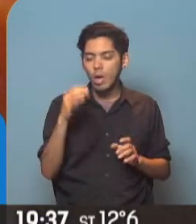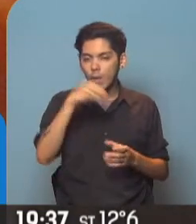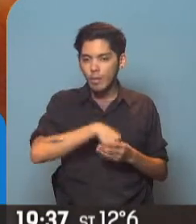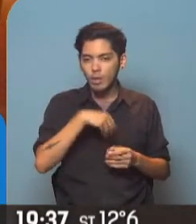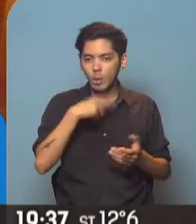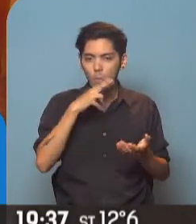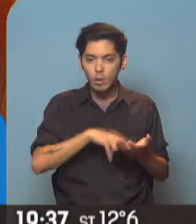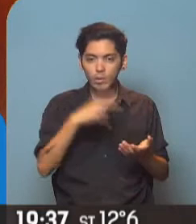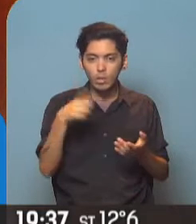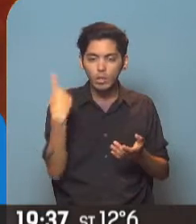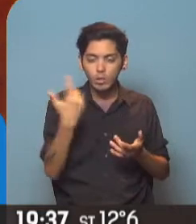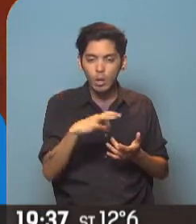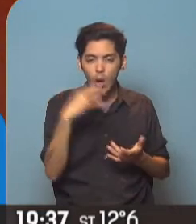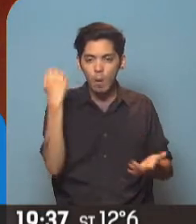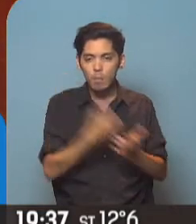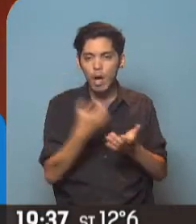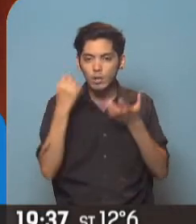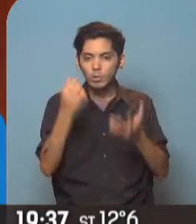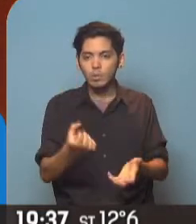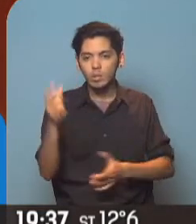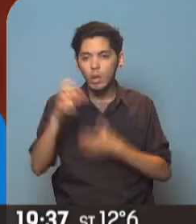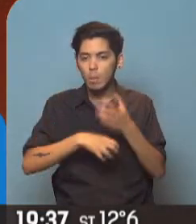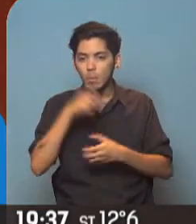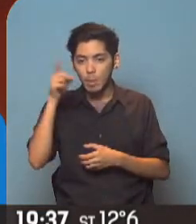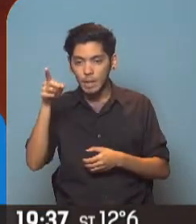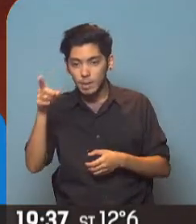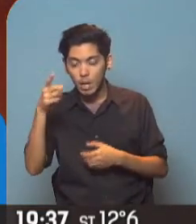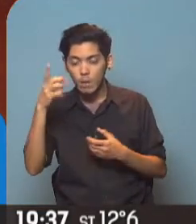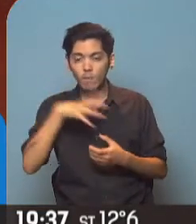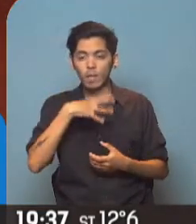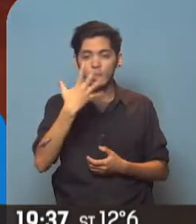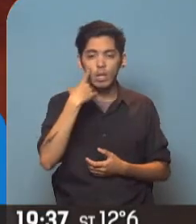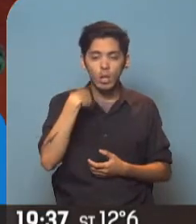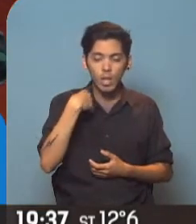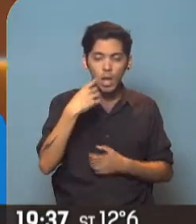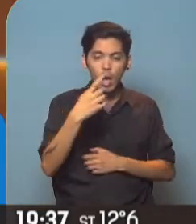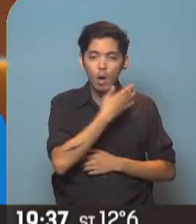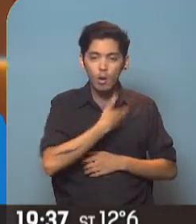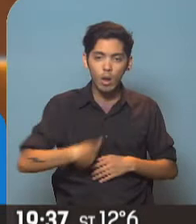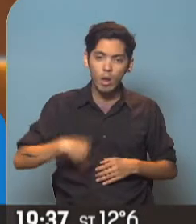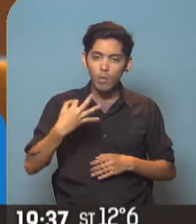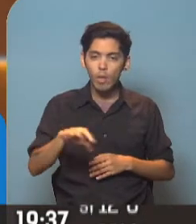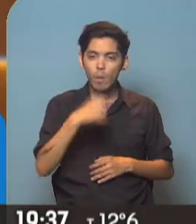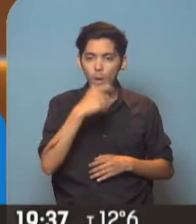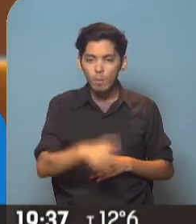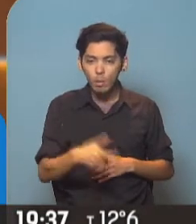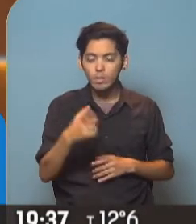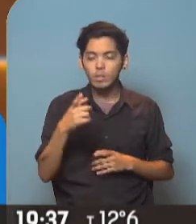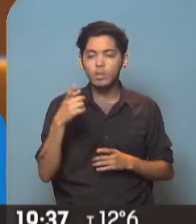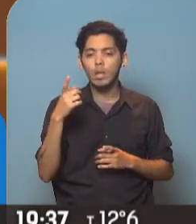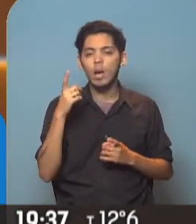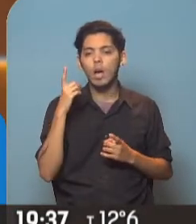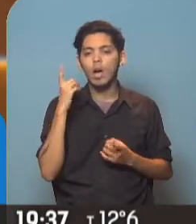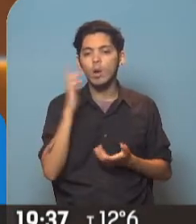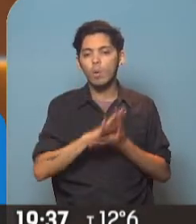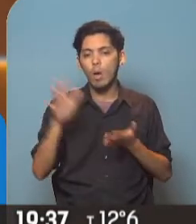que los usuarios tengamos que pagar ese subsidio a las empresas más allá de que quedan cinco días que todavía el gobierno tiene que dar algún tipo de respuesta a esta medida cautelar